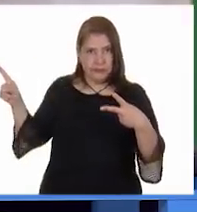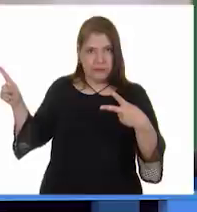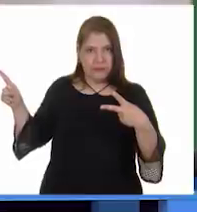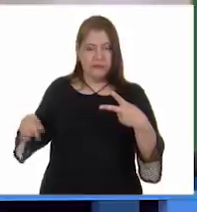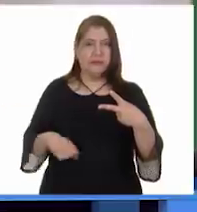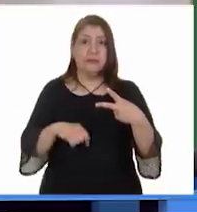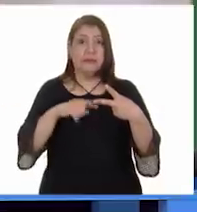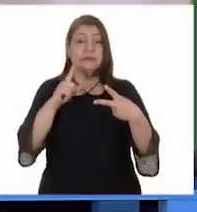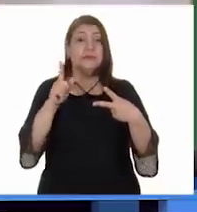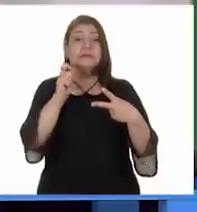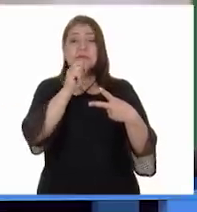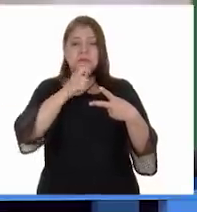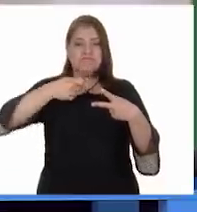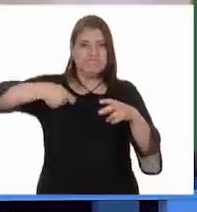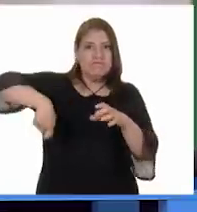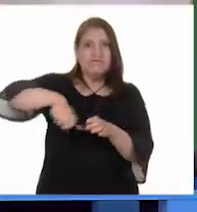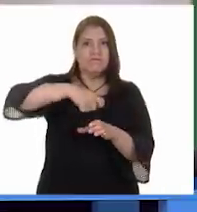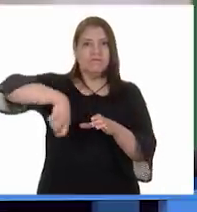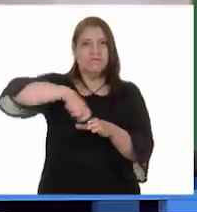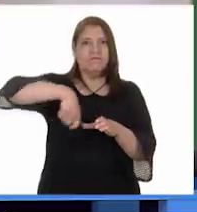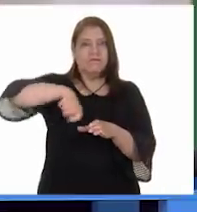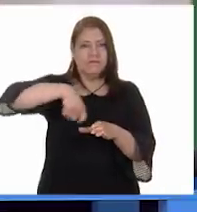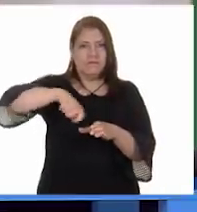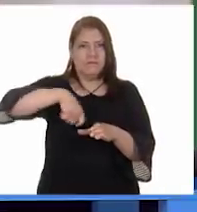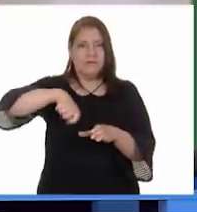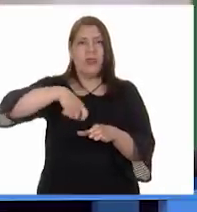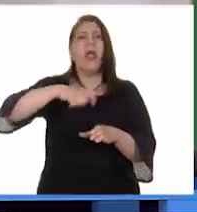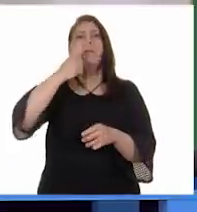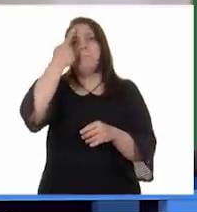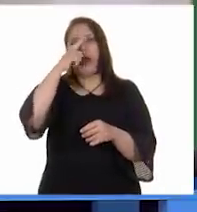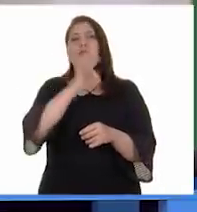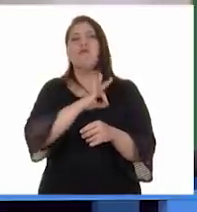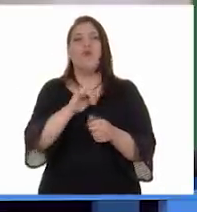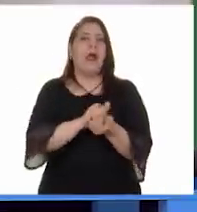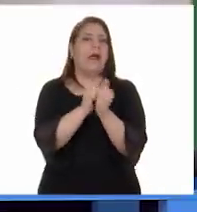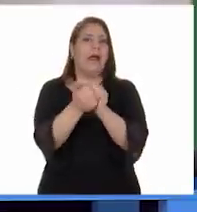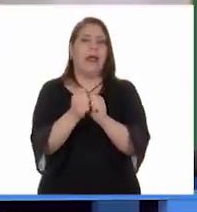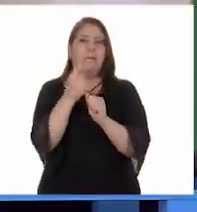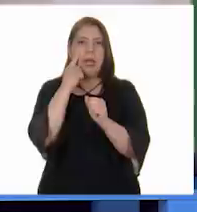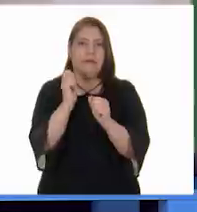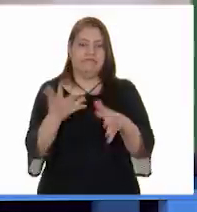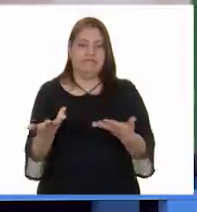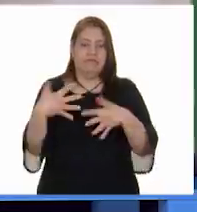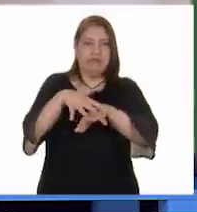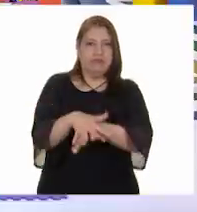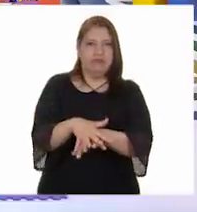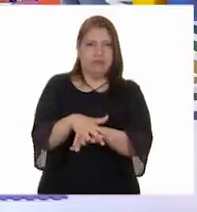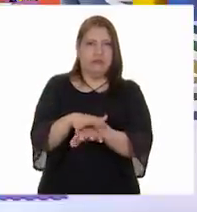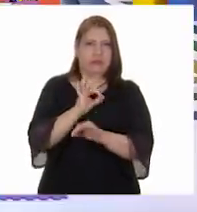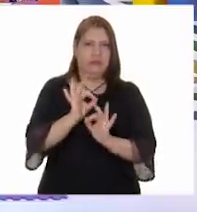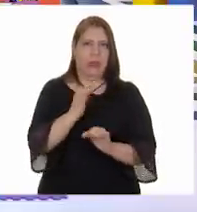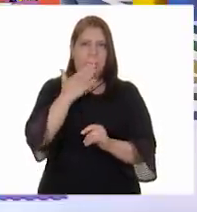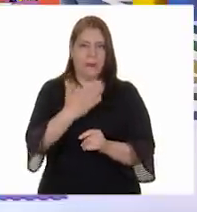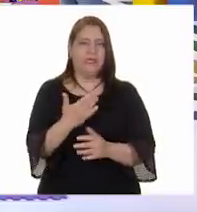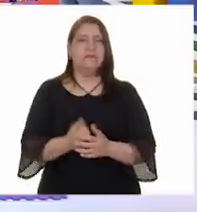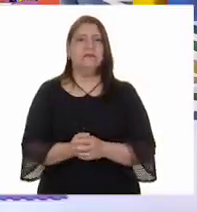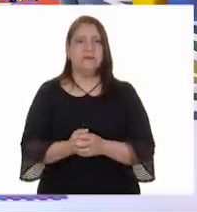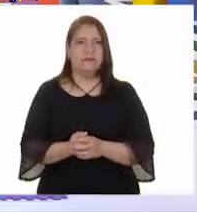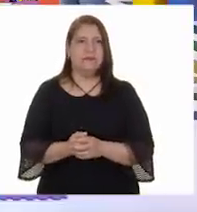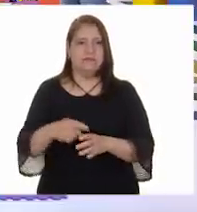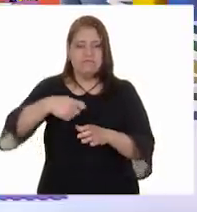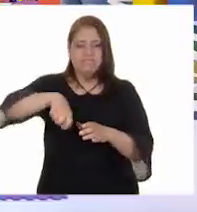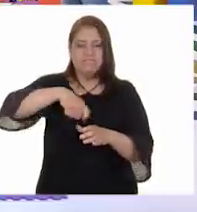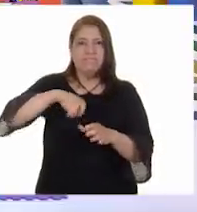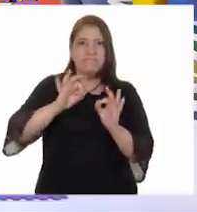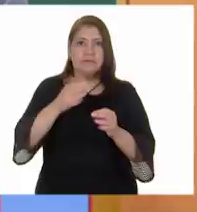sal. Y la vamos a revolver. Porque tenemos que lograr esa mezcla. Muy bien.